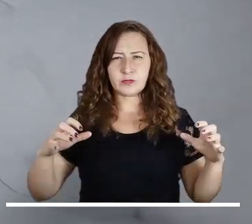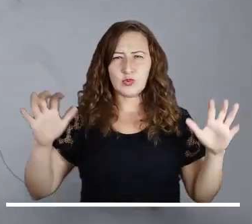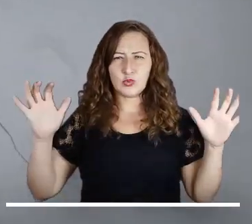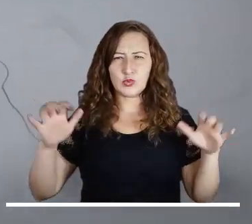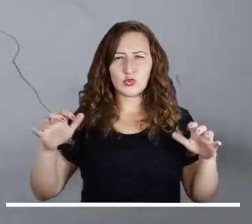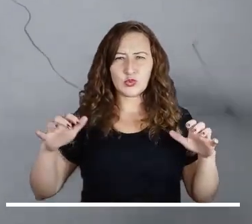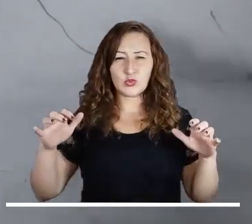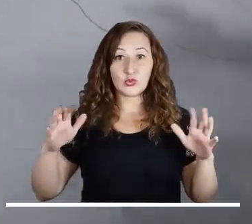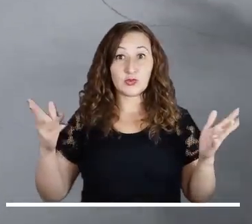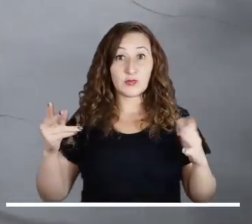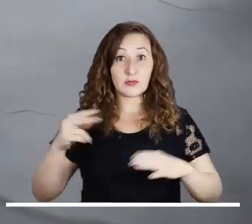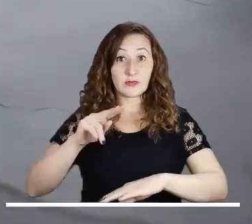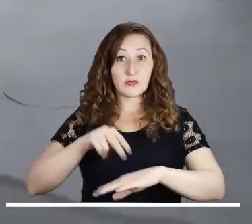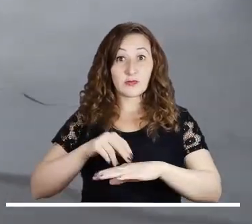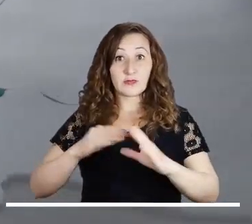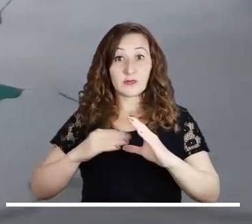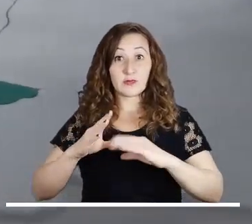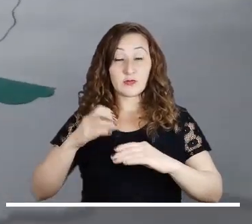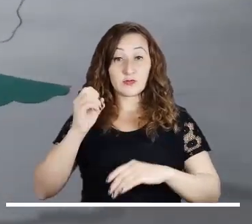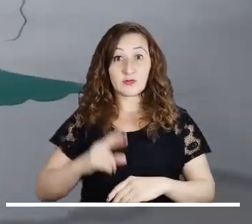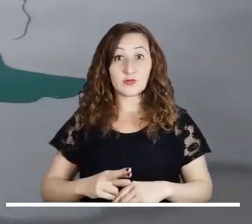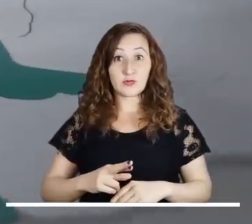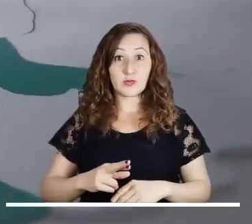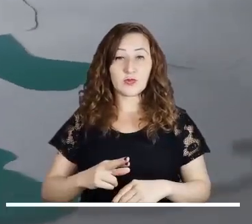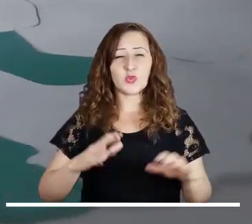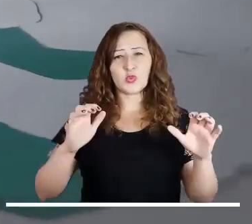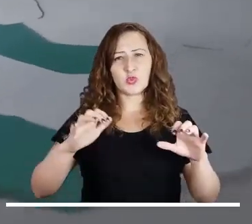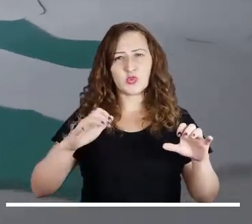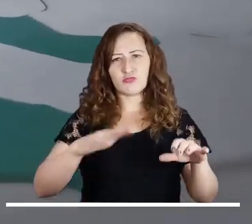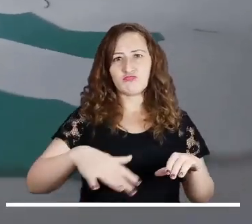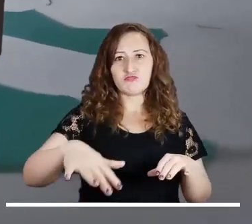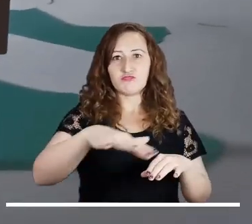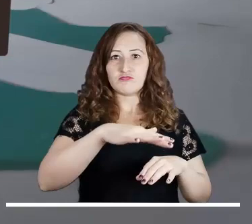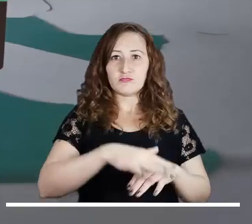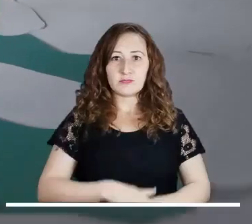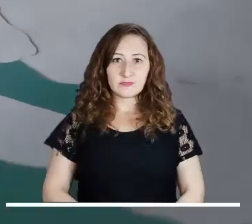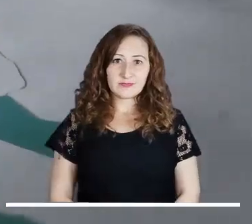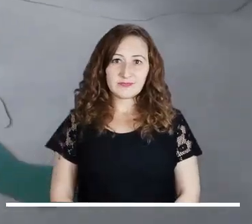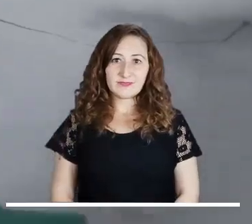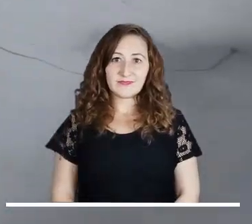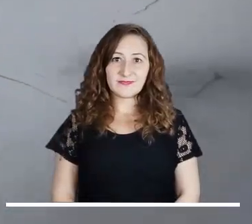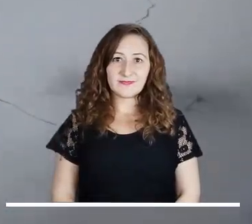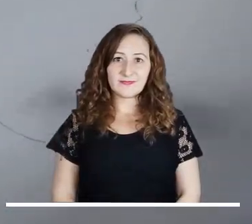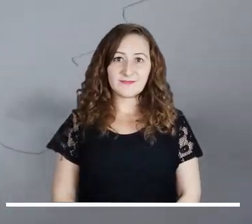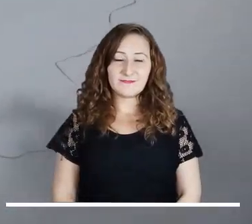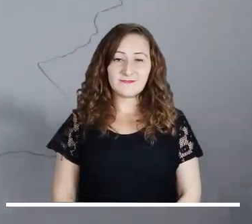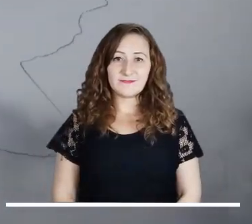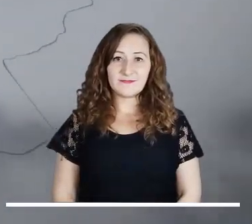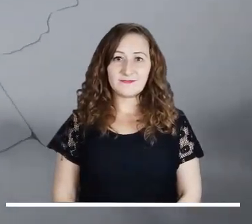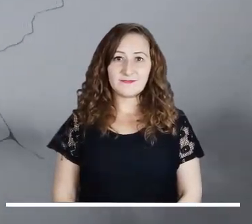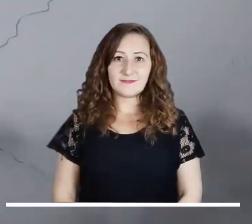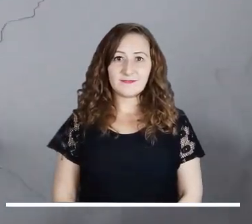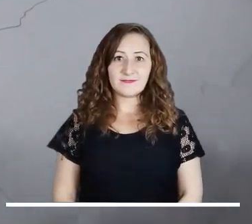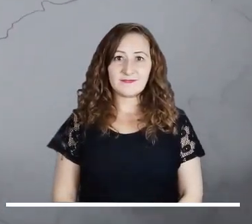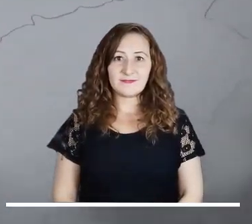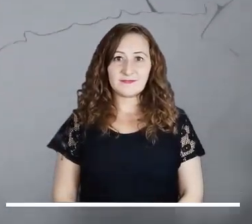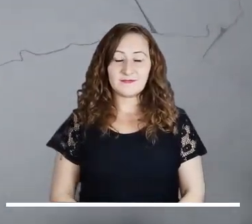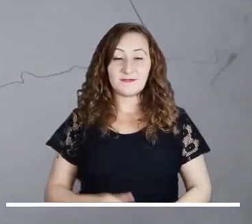una noche encapotada, con lluvias moderadas al sur de Nariño y Cauca y precipitaciones menores en el resto del área.